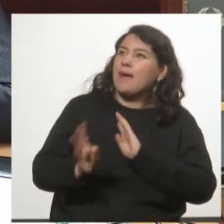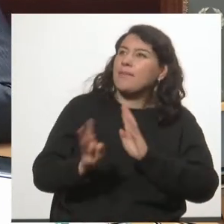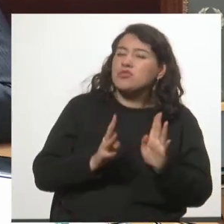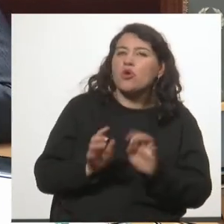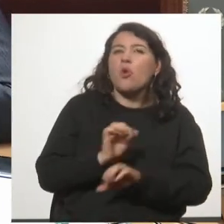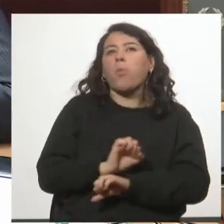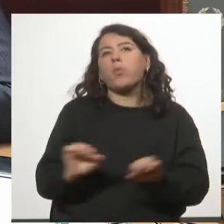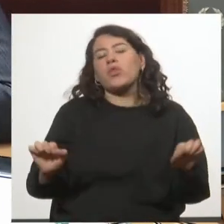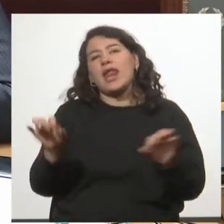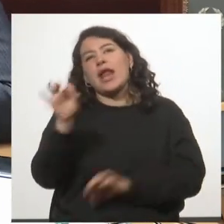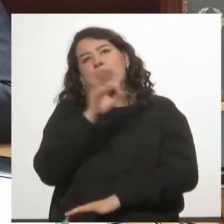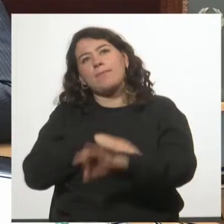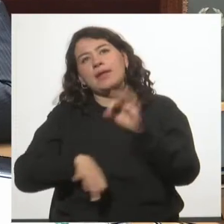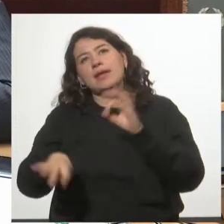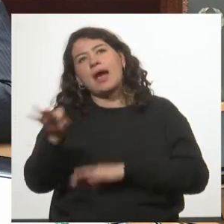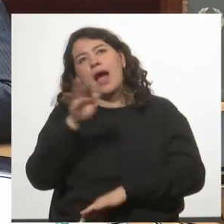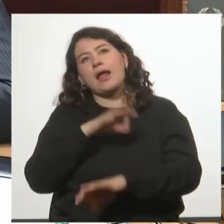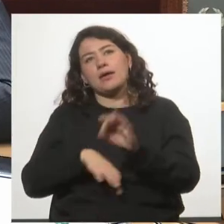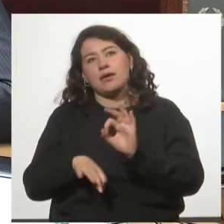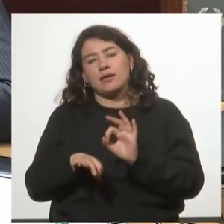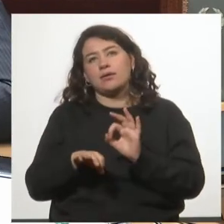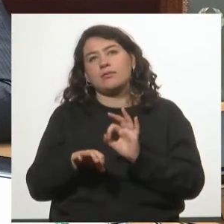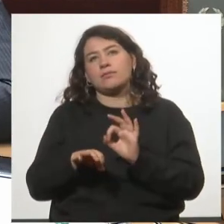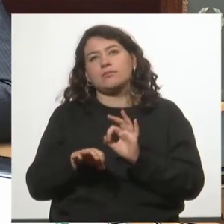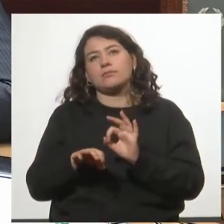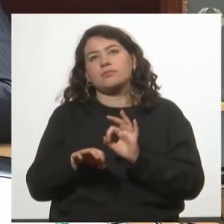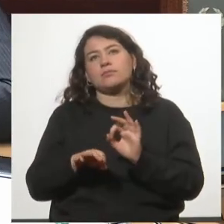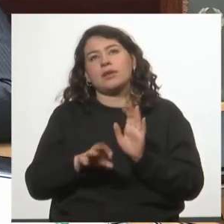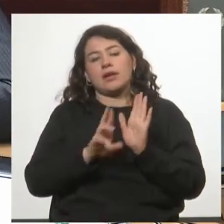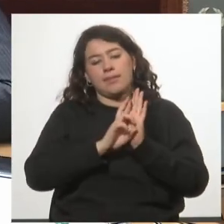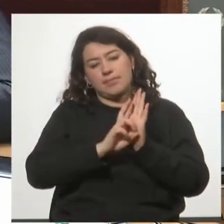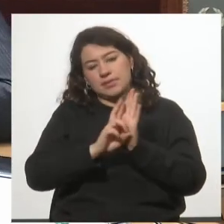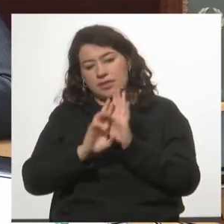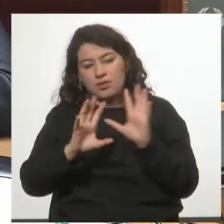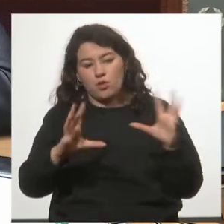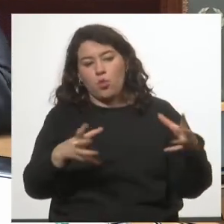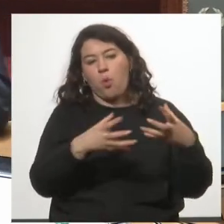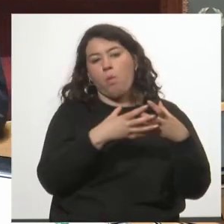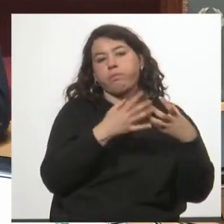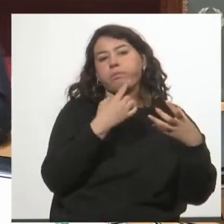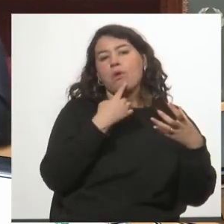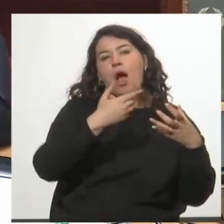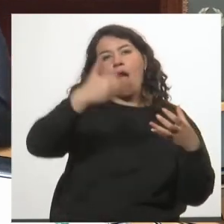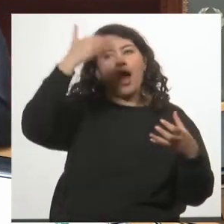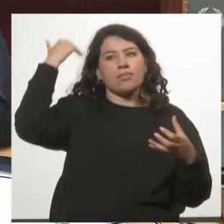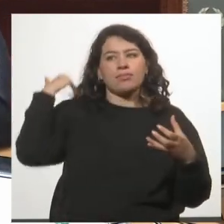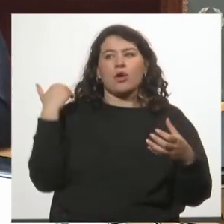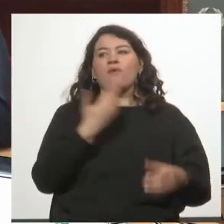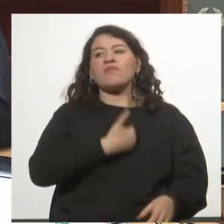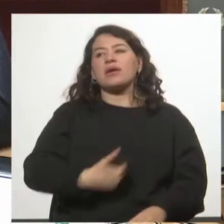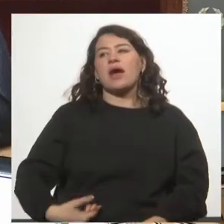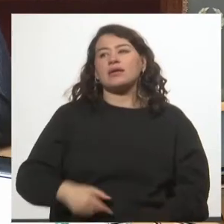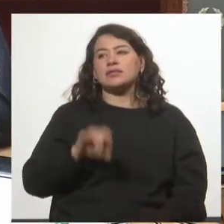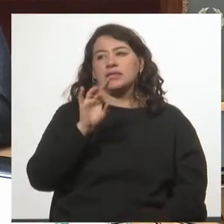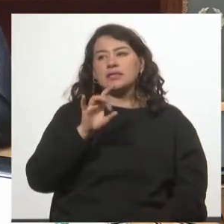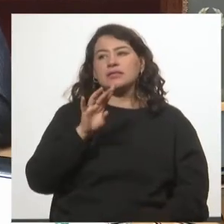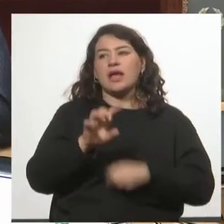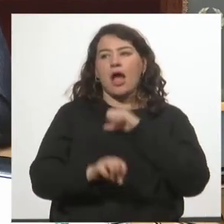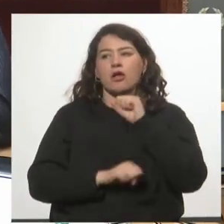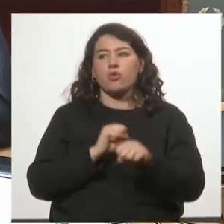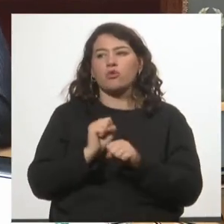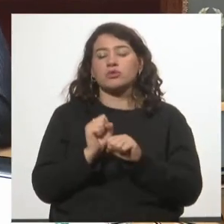explicar los representantes de la fuerza política que gobernó durante 15 años